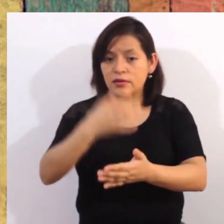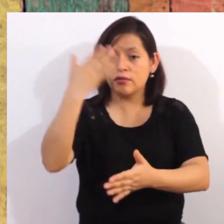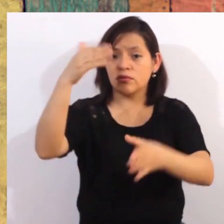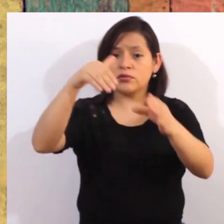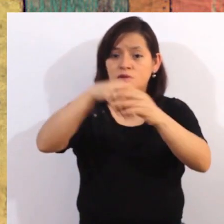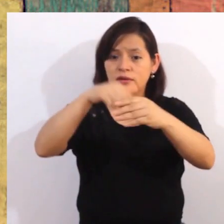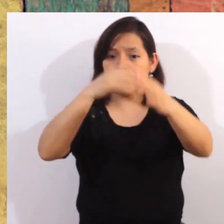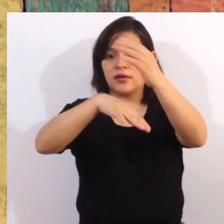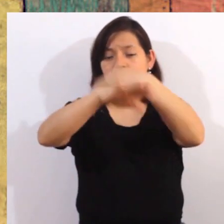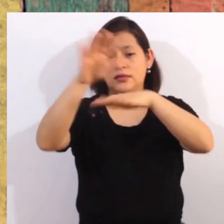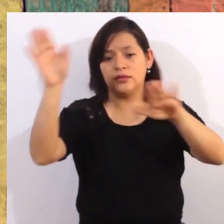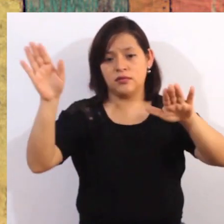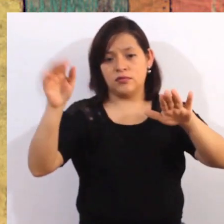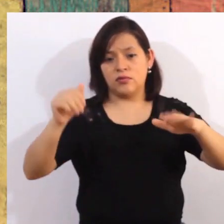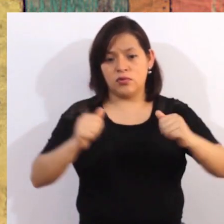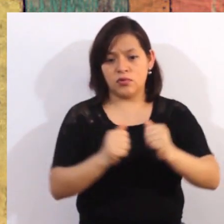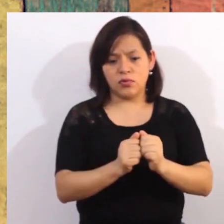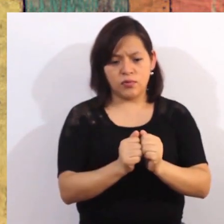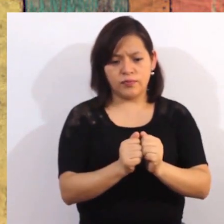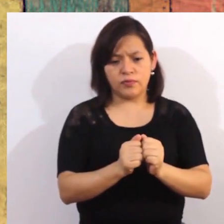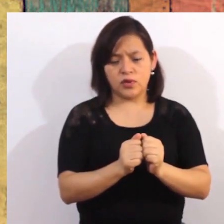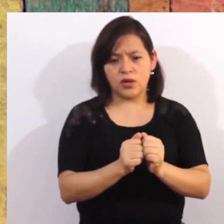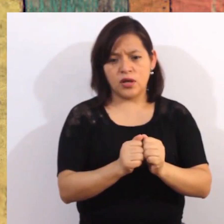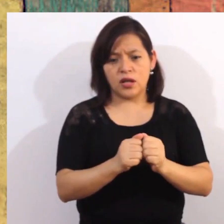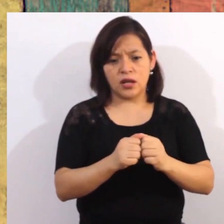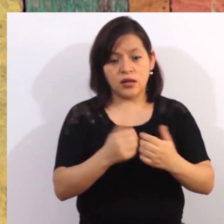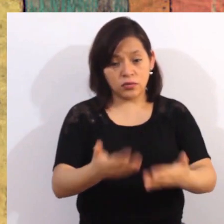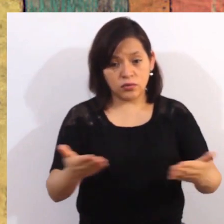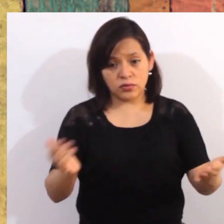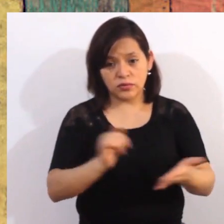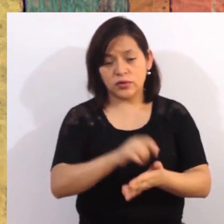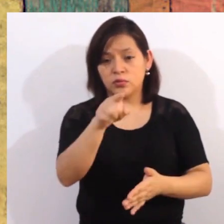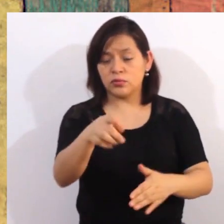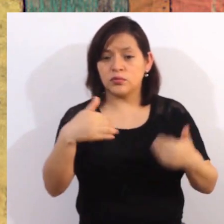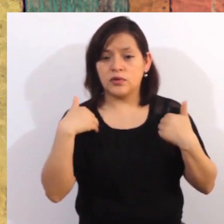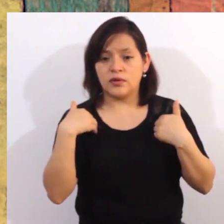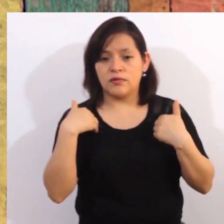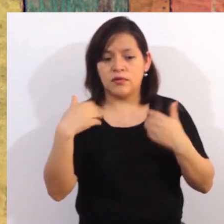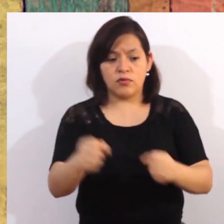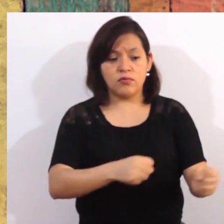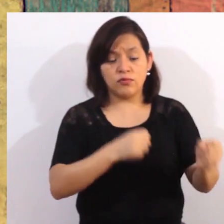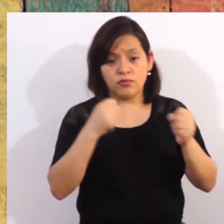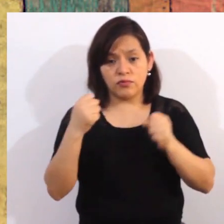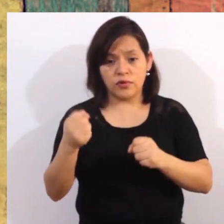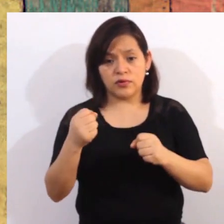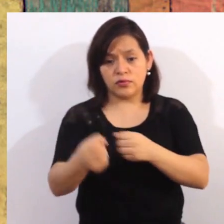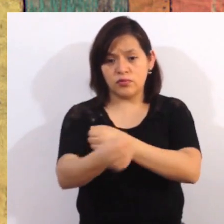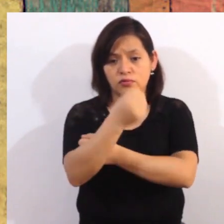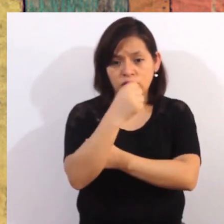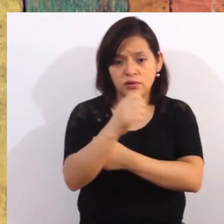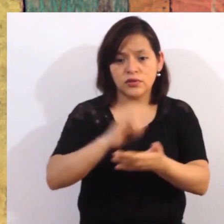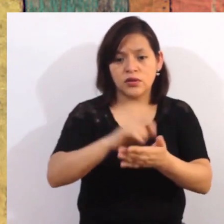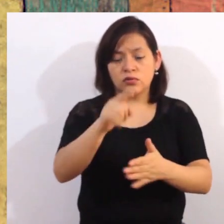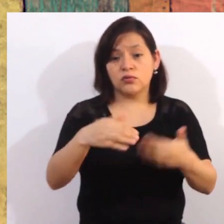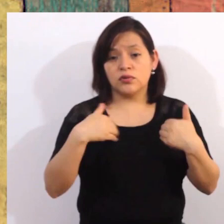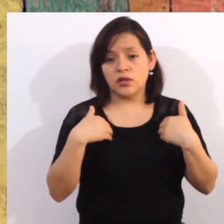Con los bienes que tienes, con las fuerzas que tú tienes, con la salud y con lo que tienes a tu alcance,